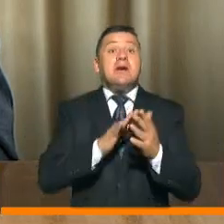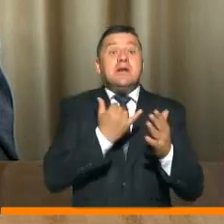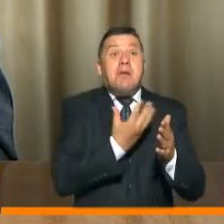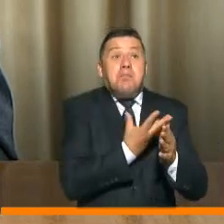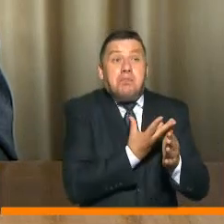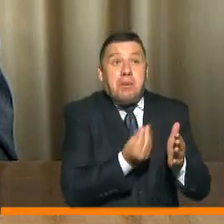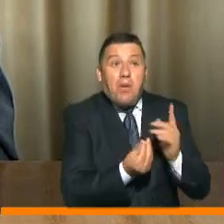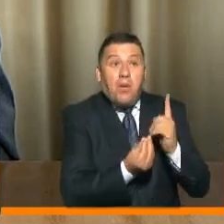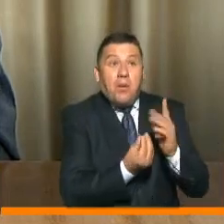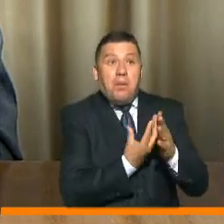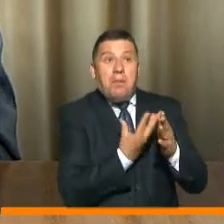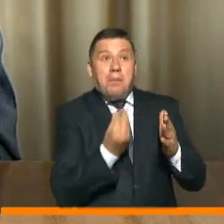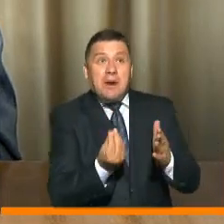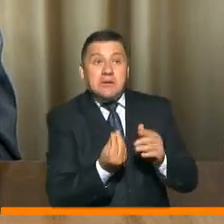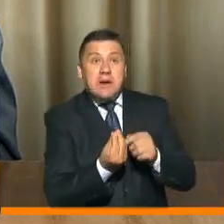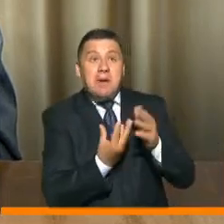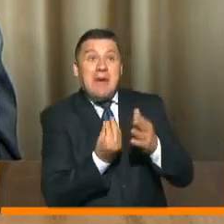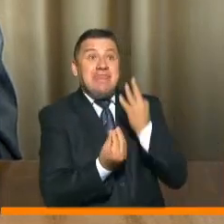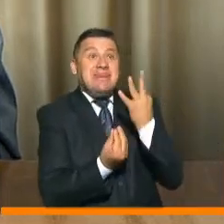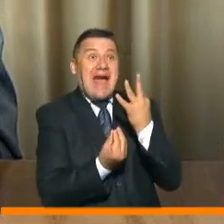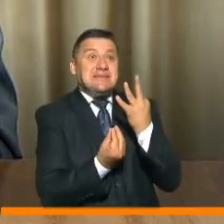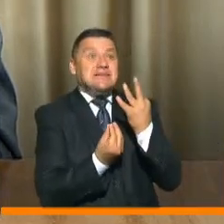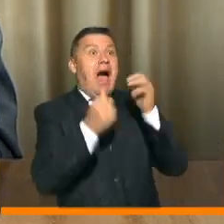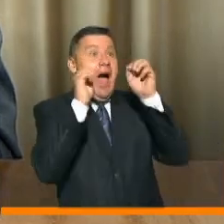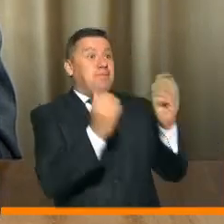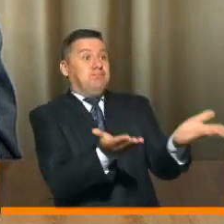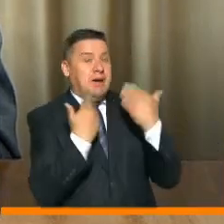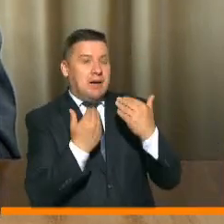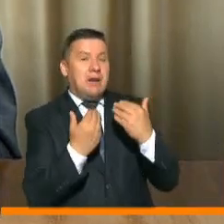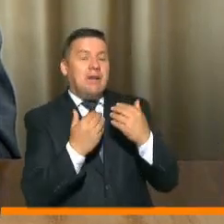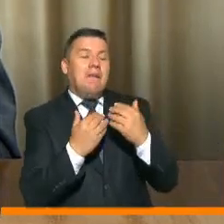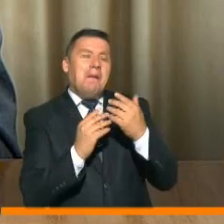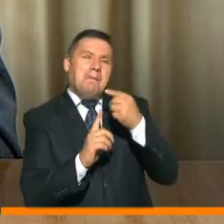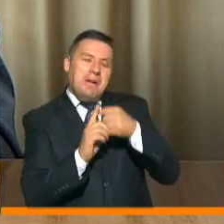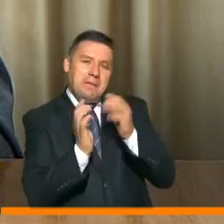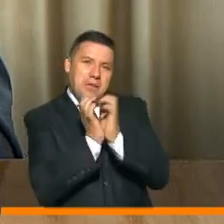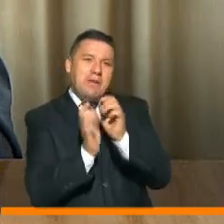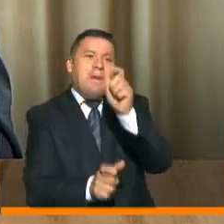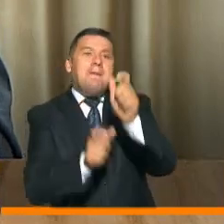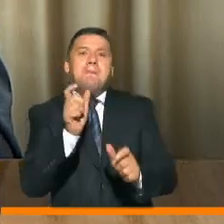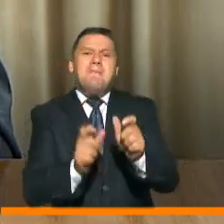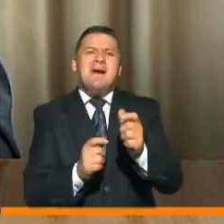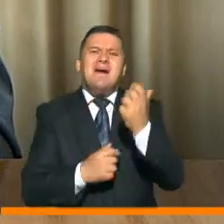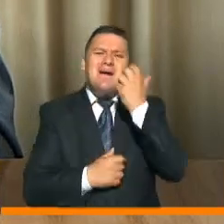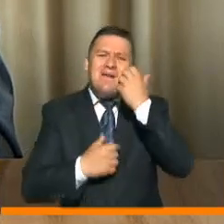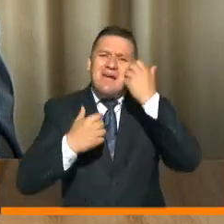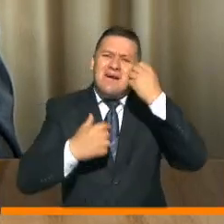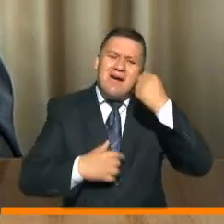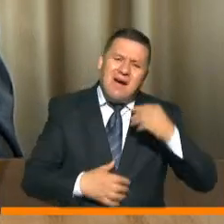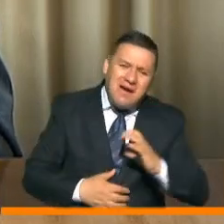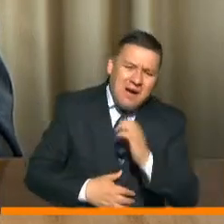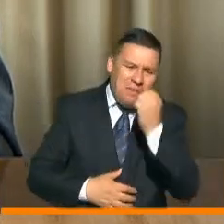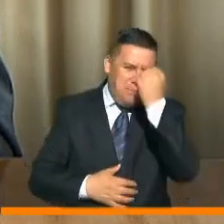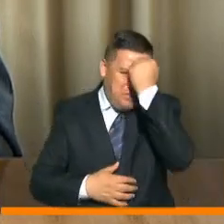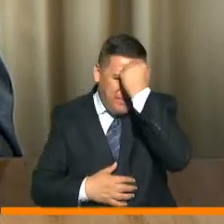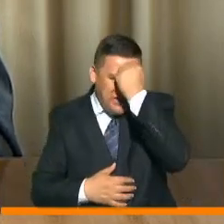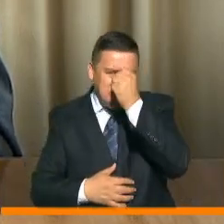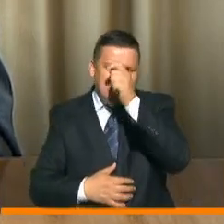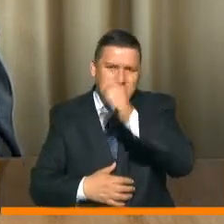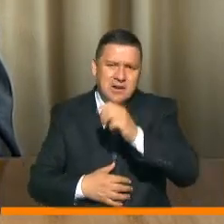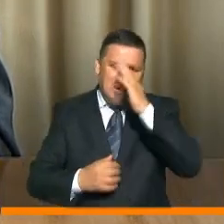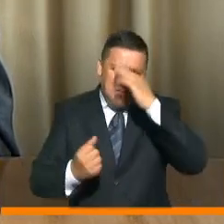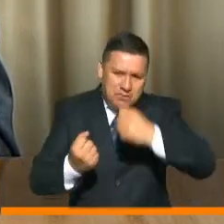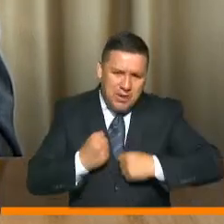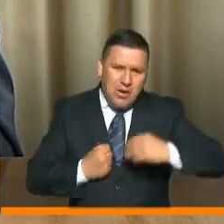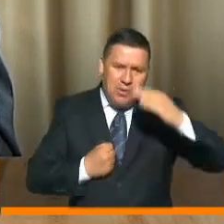antes de terminar el mes de mayo, que tiene grupos tan importantes como personas con comorbilidades, maestros, personal de la